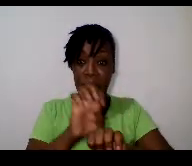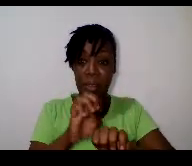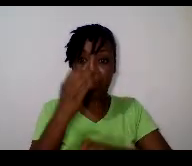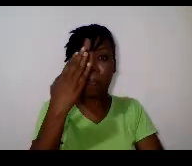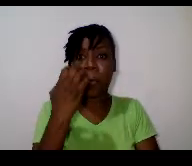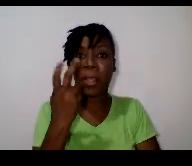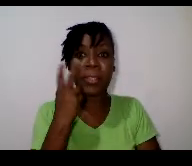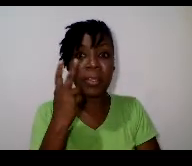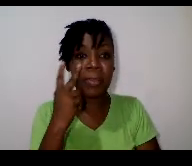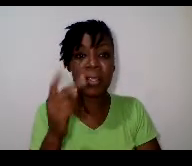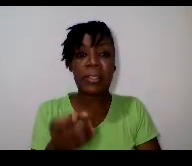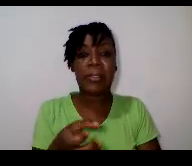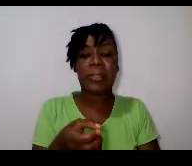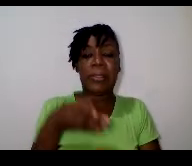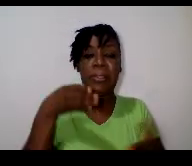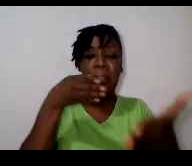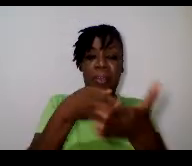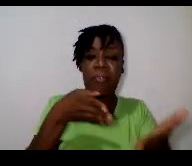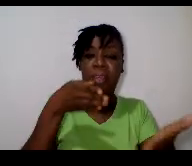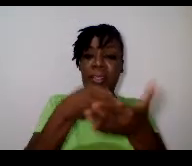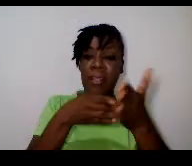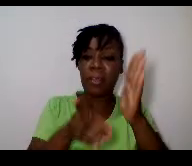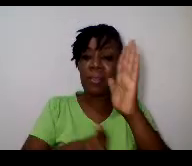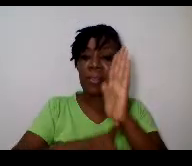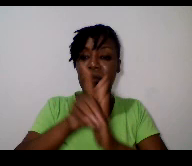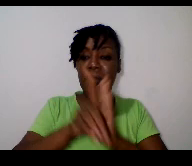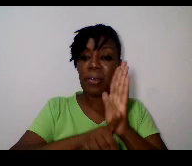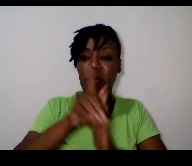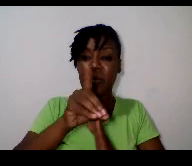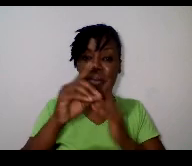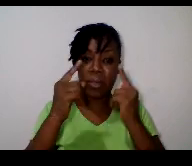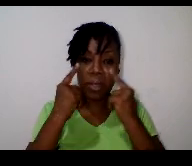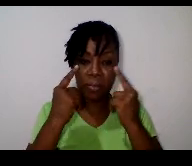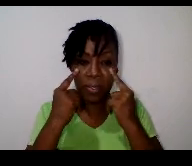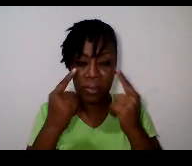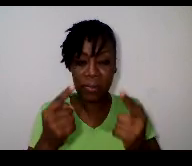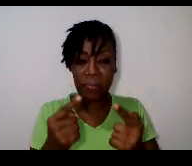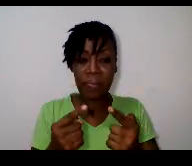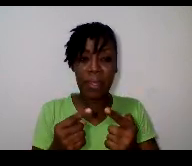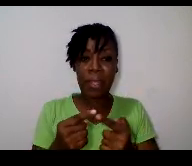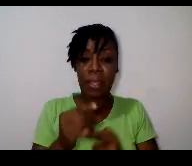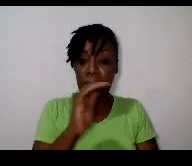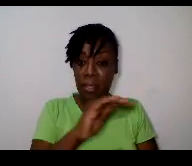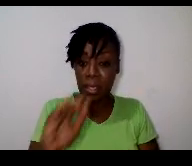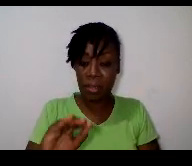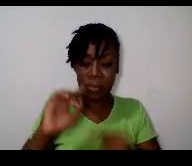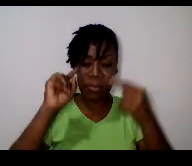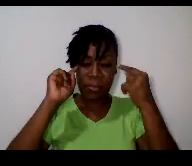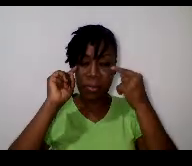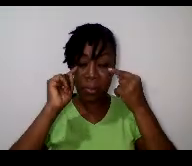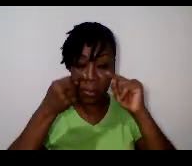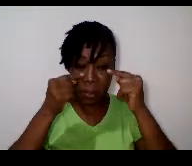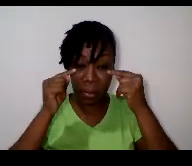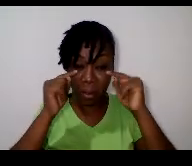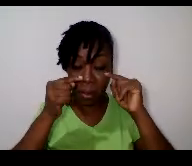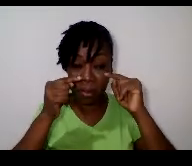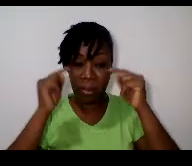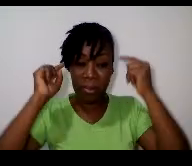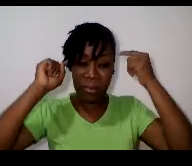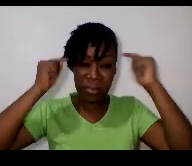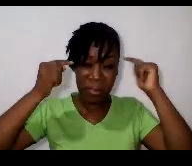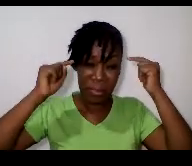de la visión. Vemos niños con dolor de cabeza, vemos niños que tienen resequedad de ojos, que tienen